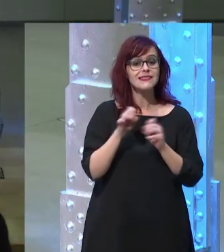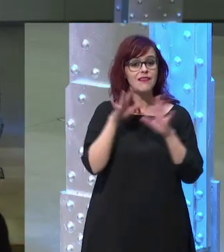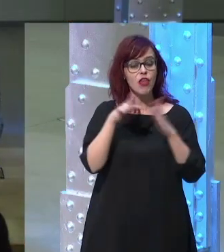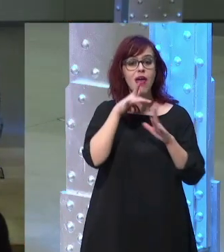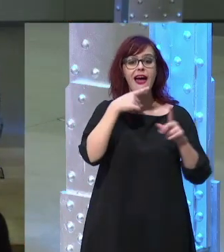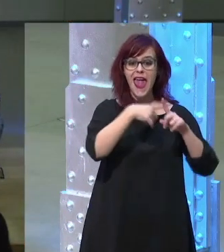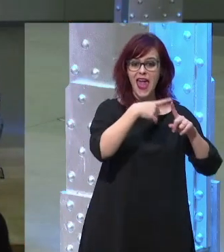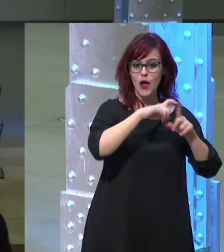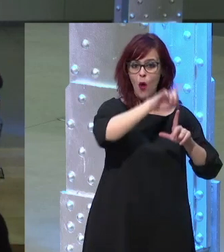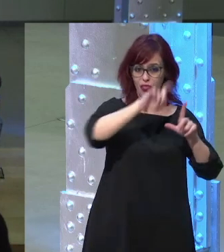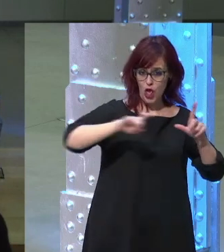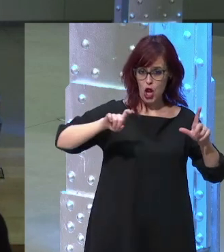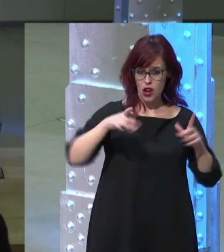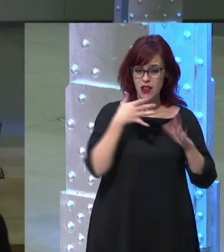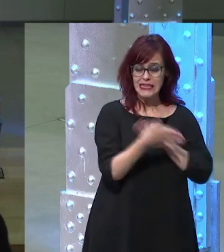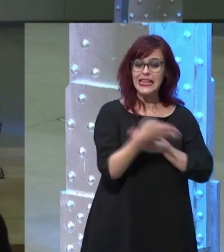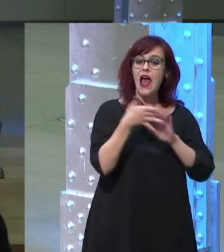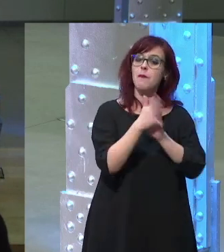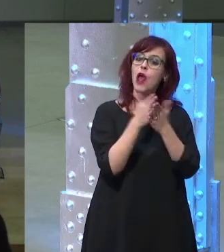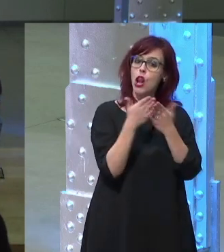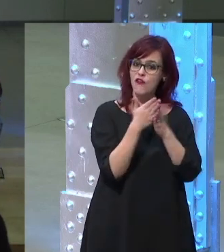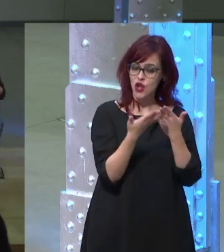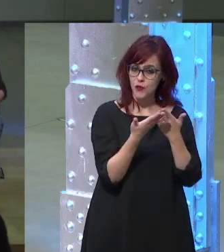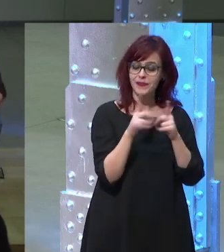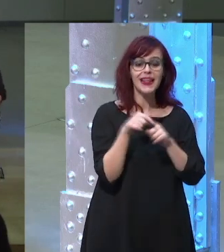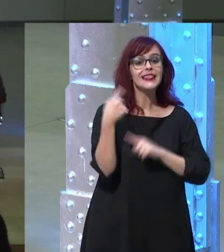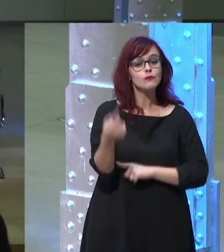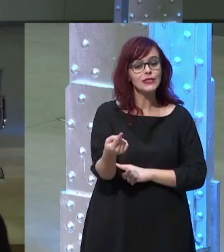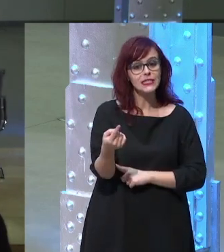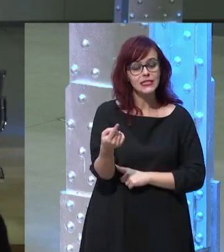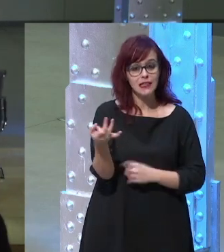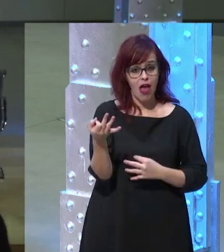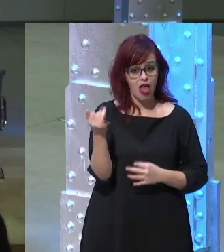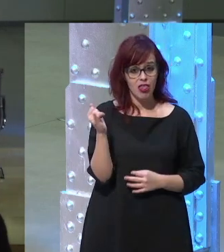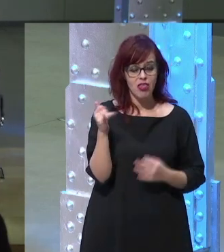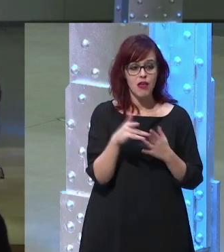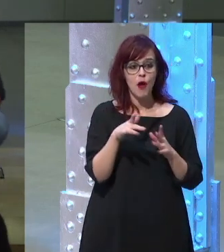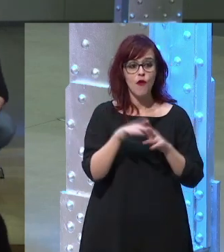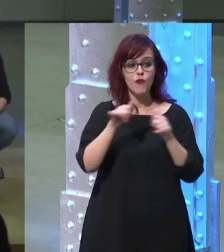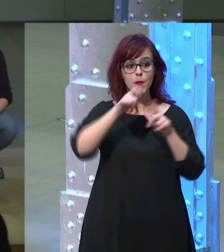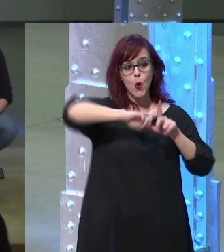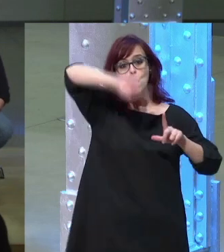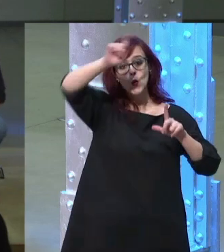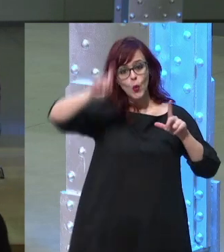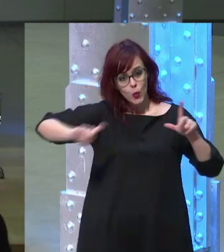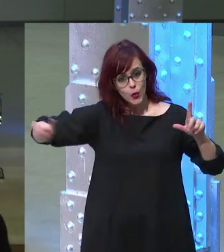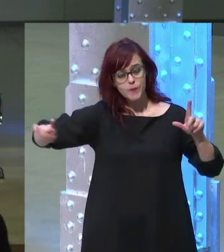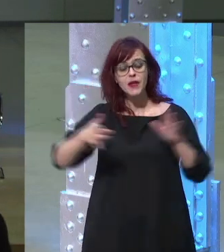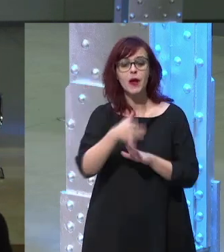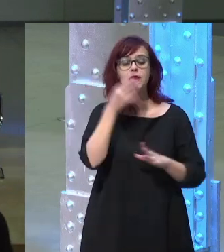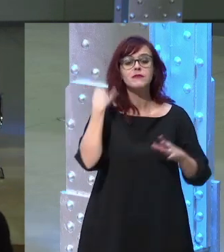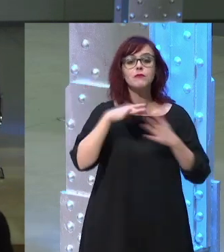esa ecuación que hemos explicado en el libro. Luego tenemos esta curvita de aquí, que representa el número